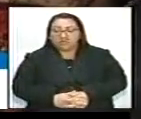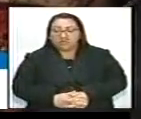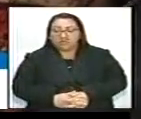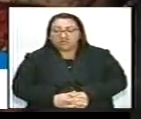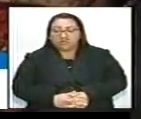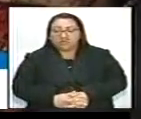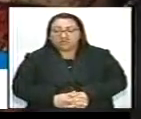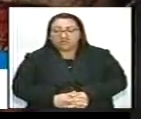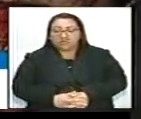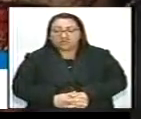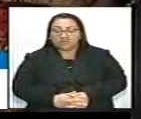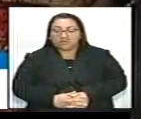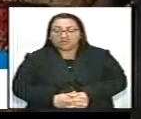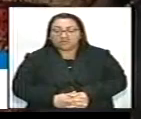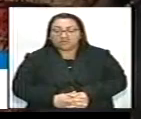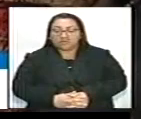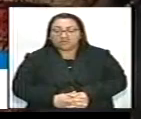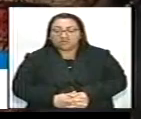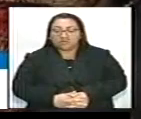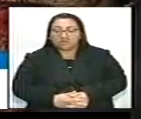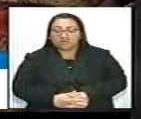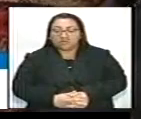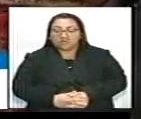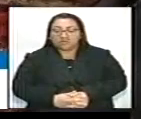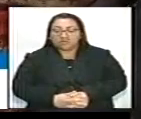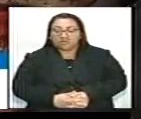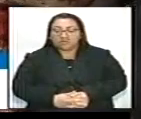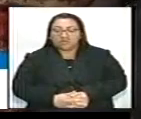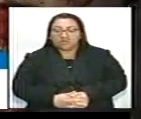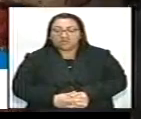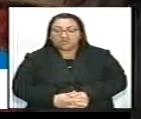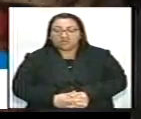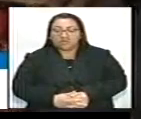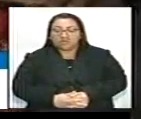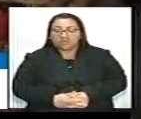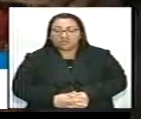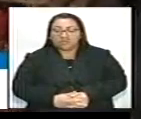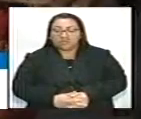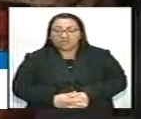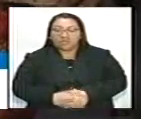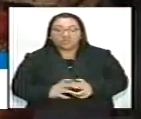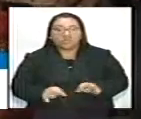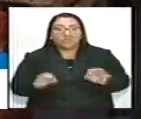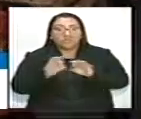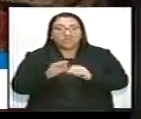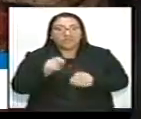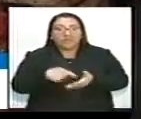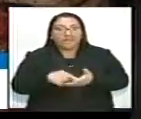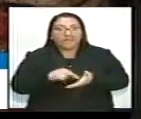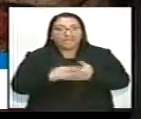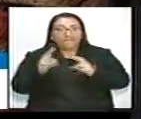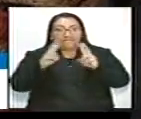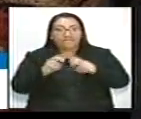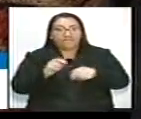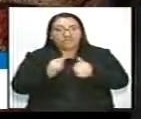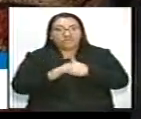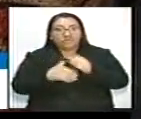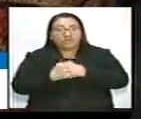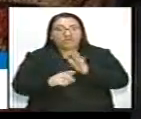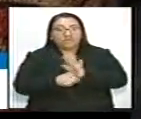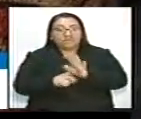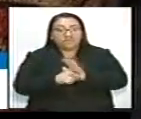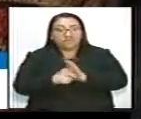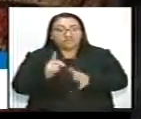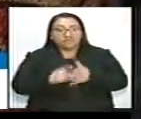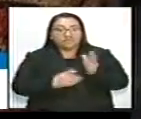OCDE. Es importante, presidente, tener en consideración. En tercer punto, revisar la legislación